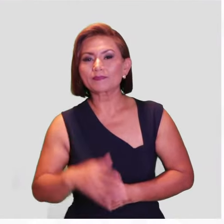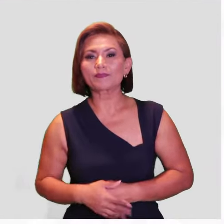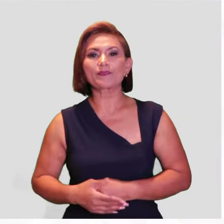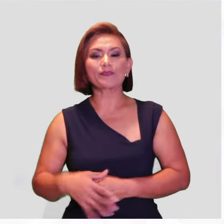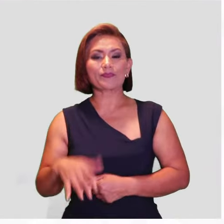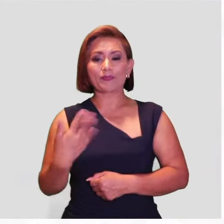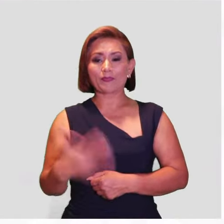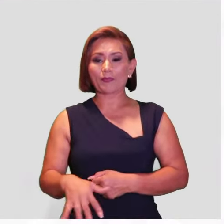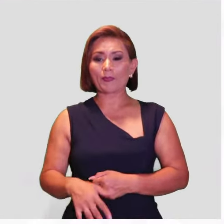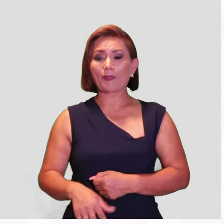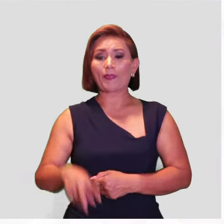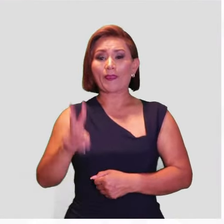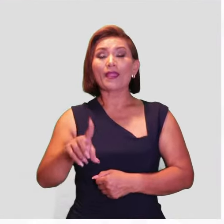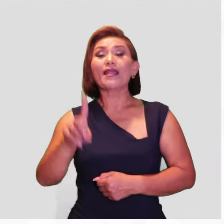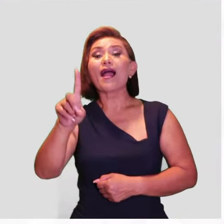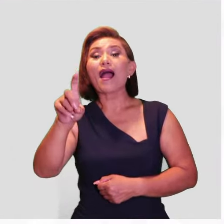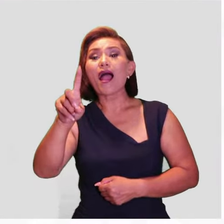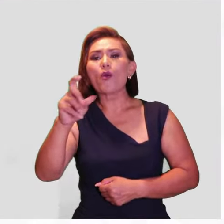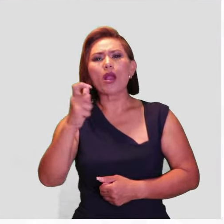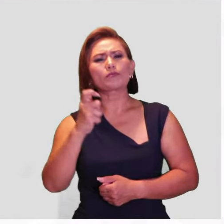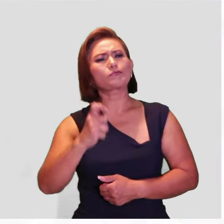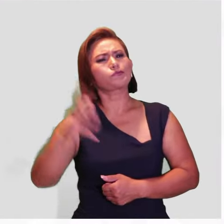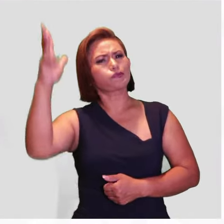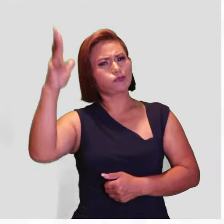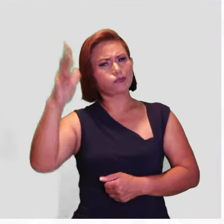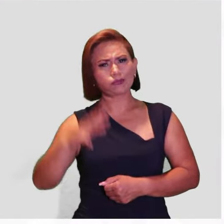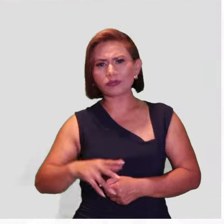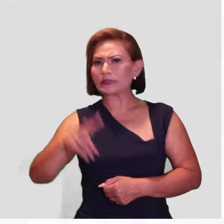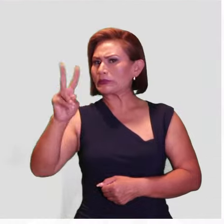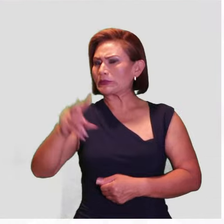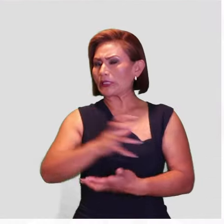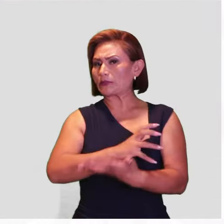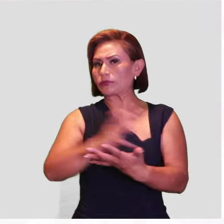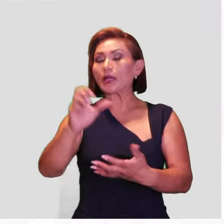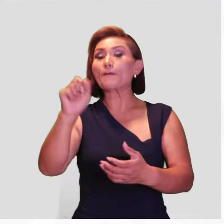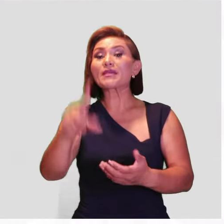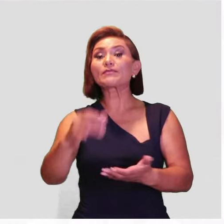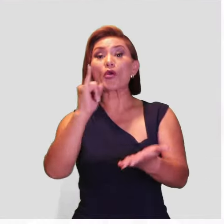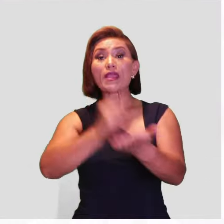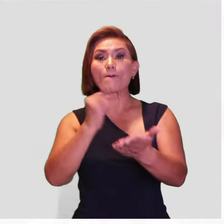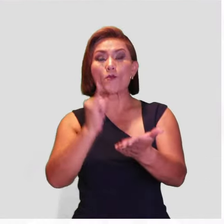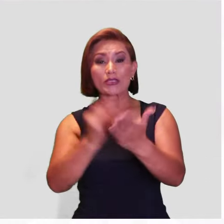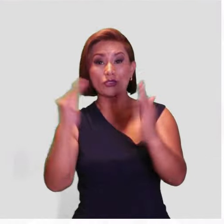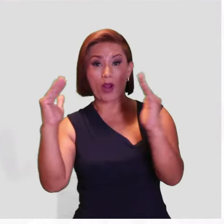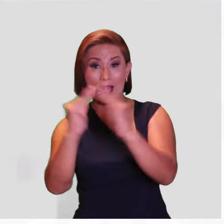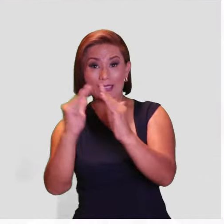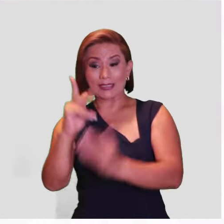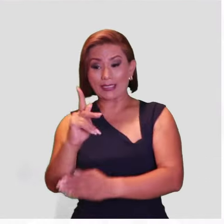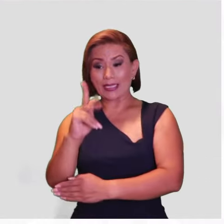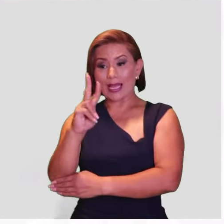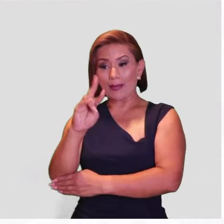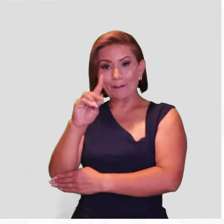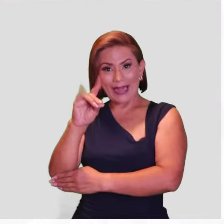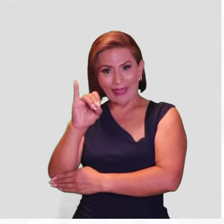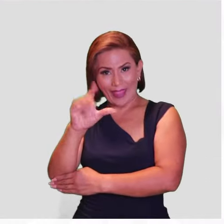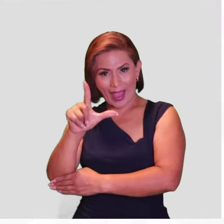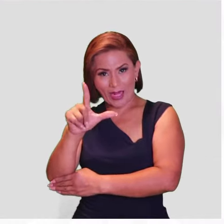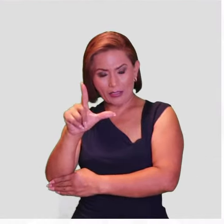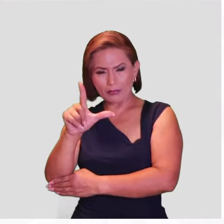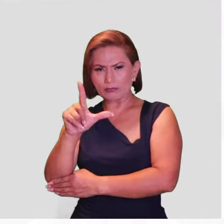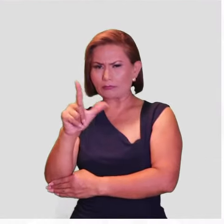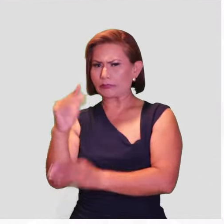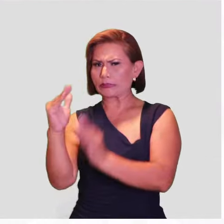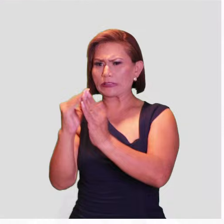JAPAM, incluyendo aquí las tomas de agua y, por supuesto, el cobro excesivo en el impuesto predial. Eso sí, estos cobros que se hacen ni siquiera es para